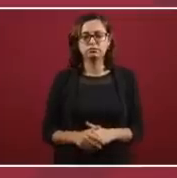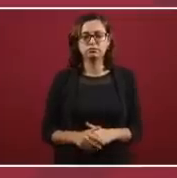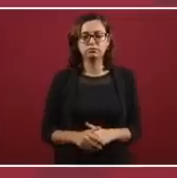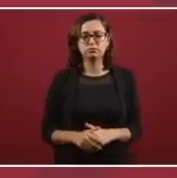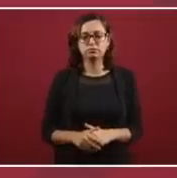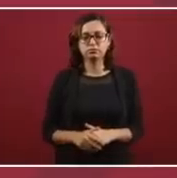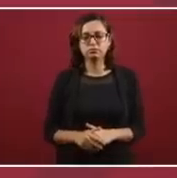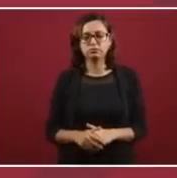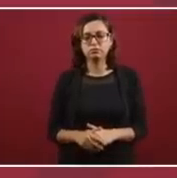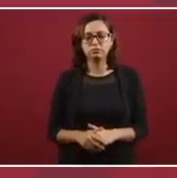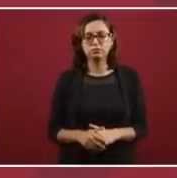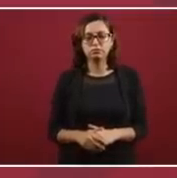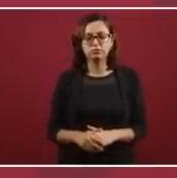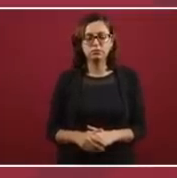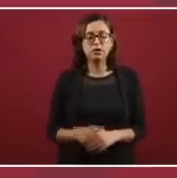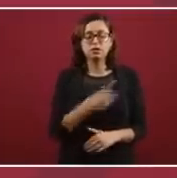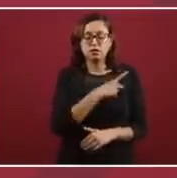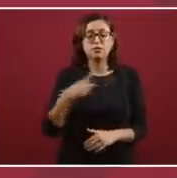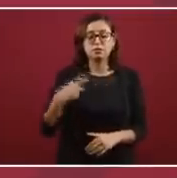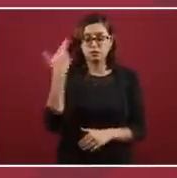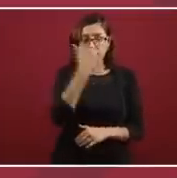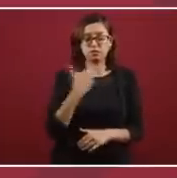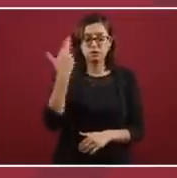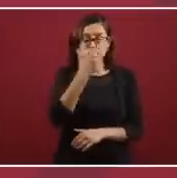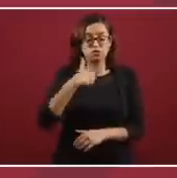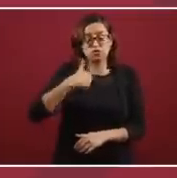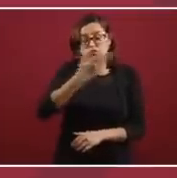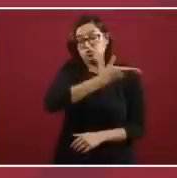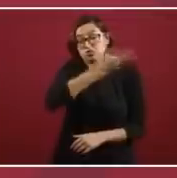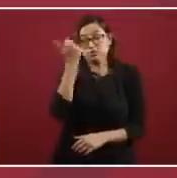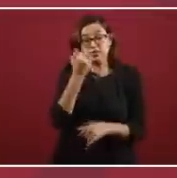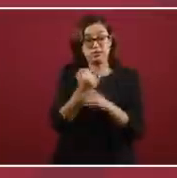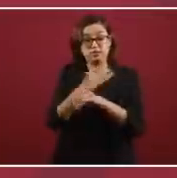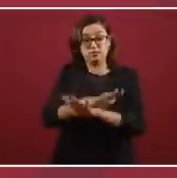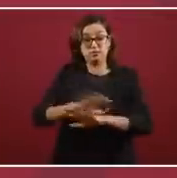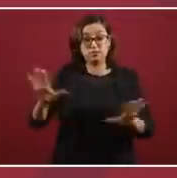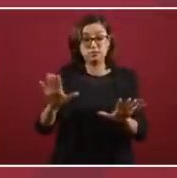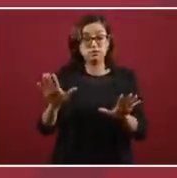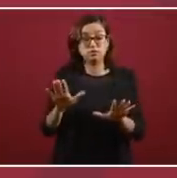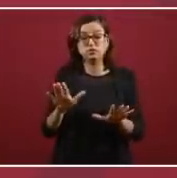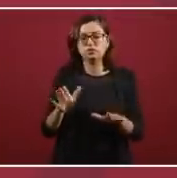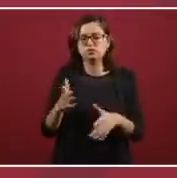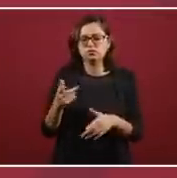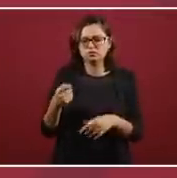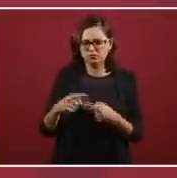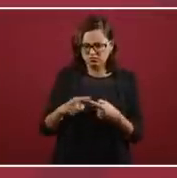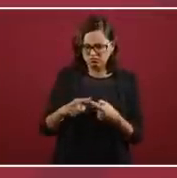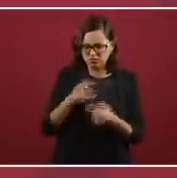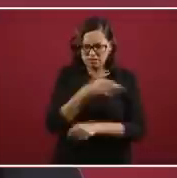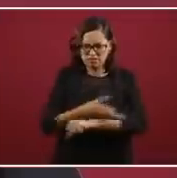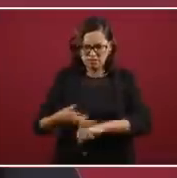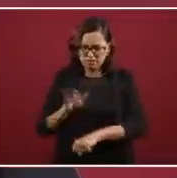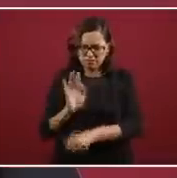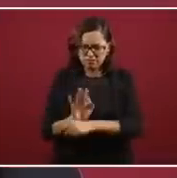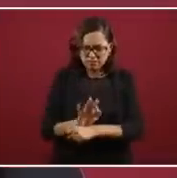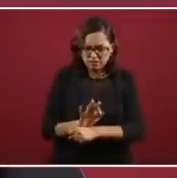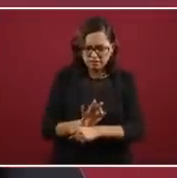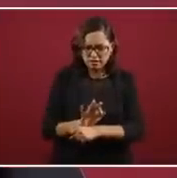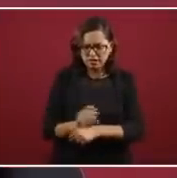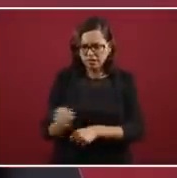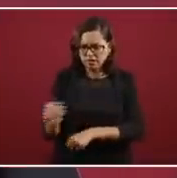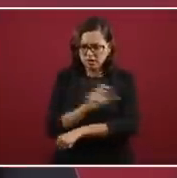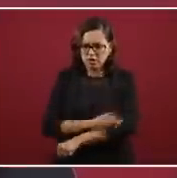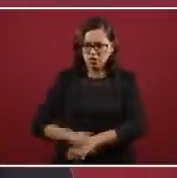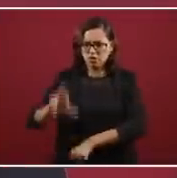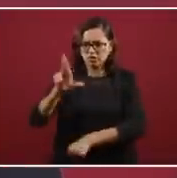planteas. No tenía yo conocimiento sobre nepotismo del